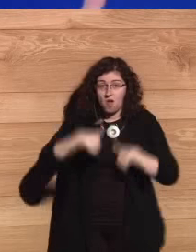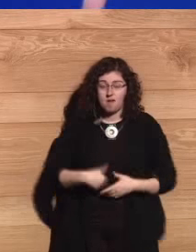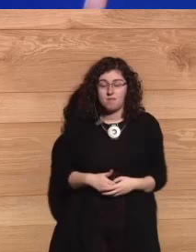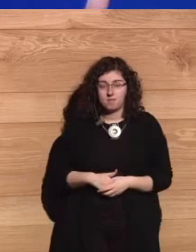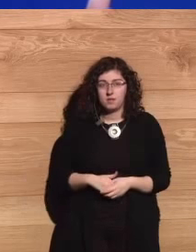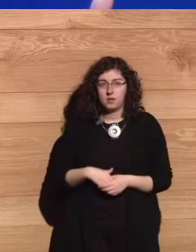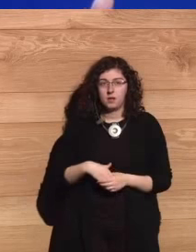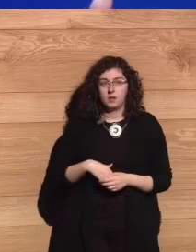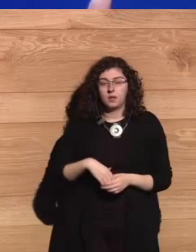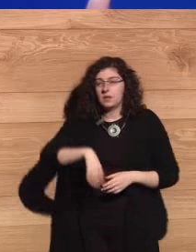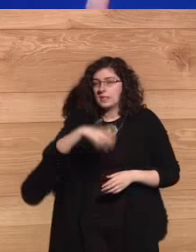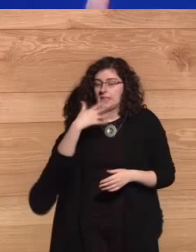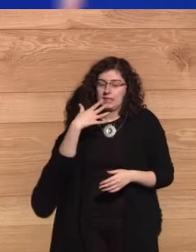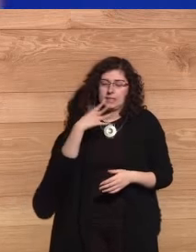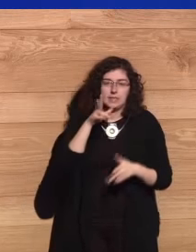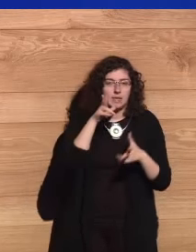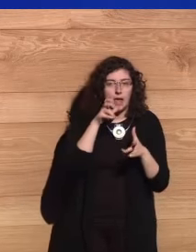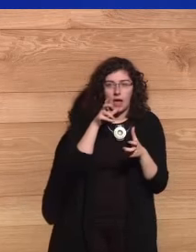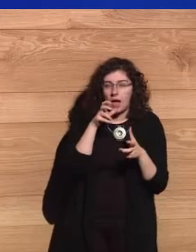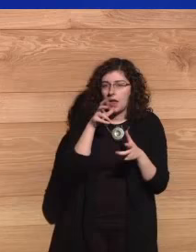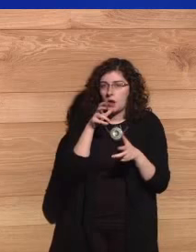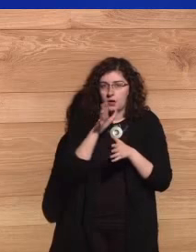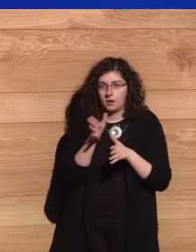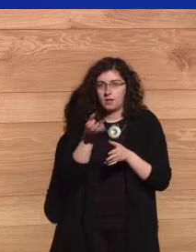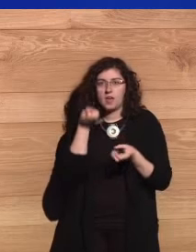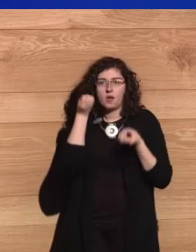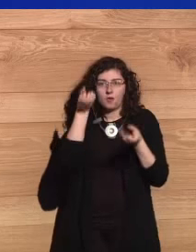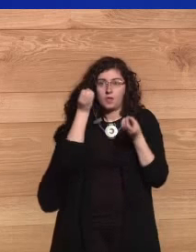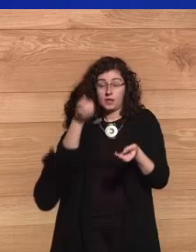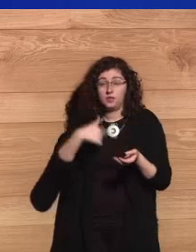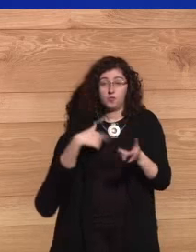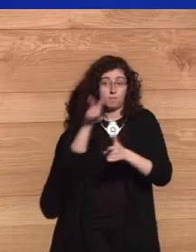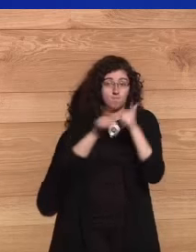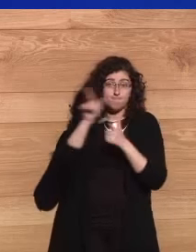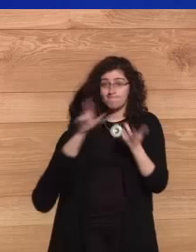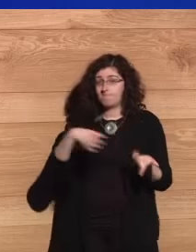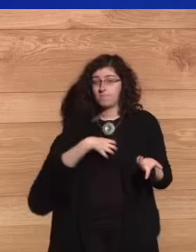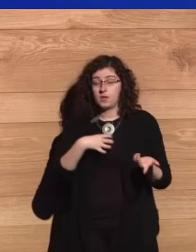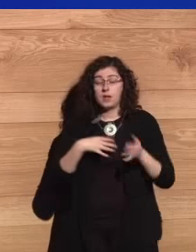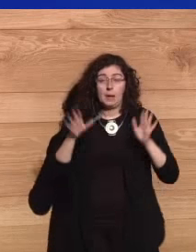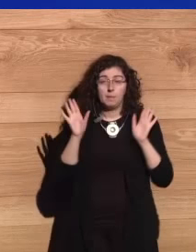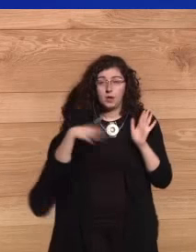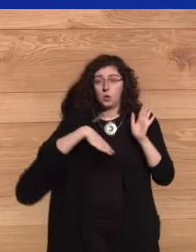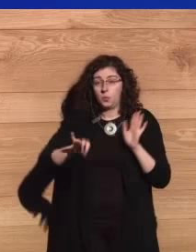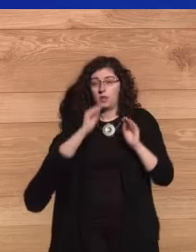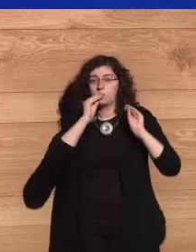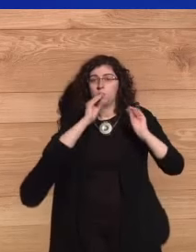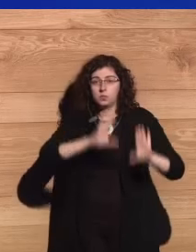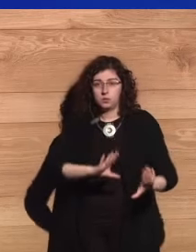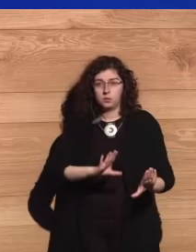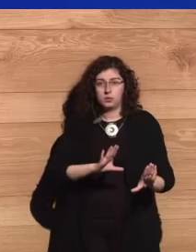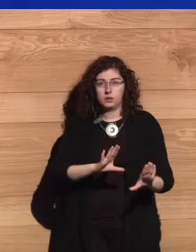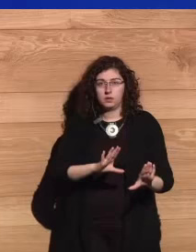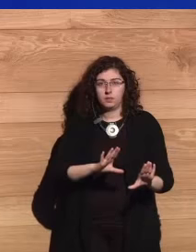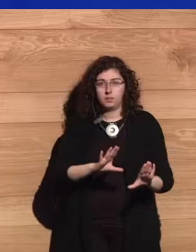Podría, y sería malísimo para un conferenciante, porque no podría viajar, pero se podría sustituir